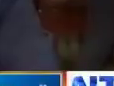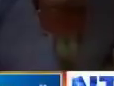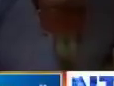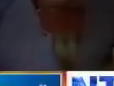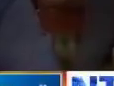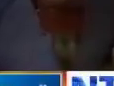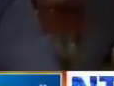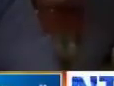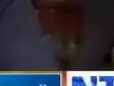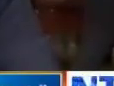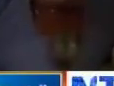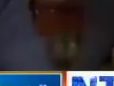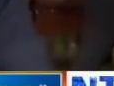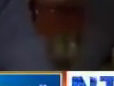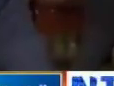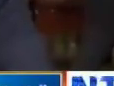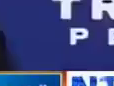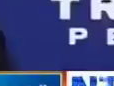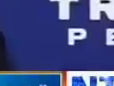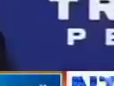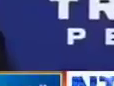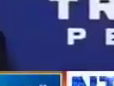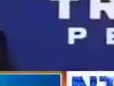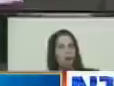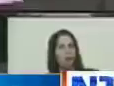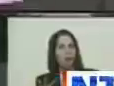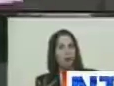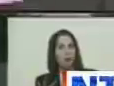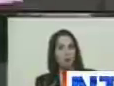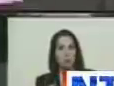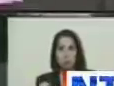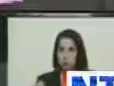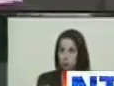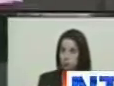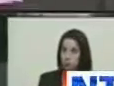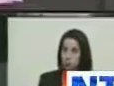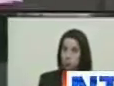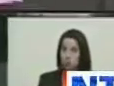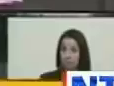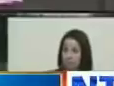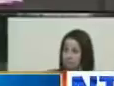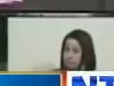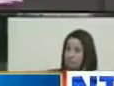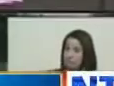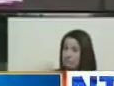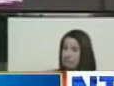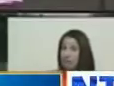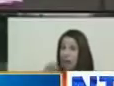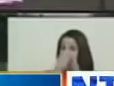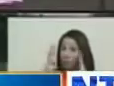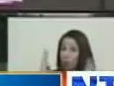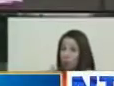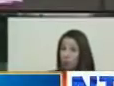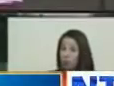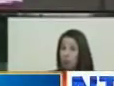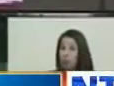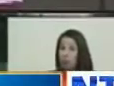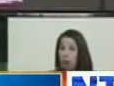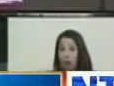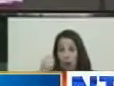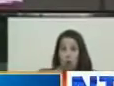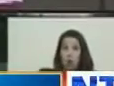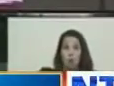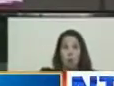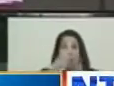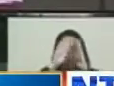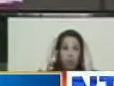imperialismo amenace a los gobiernos del mundo. Ahora el imperialismo amenaza a los gobiernos del mundo, a los pueblos del